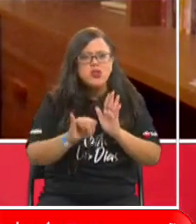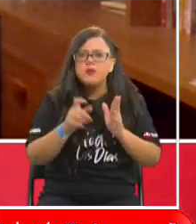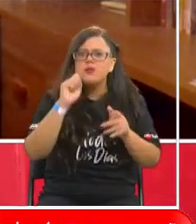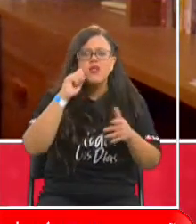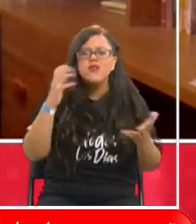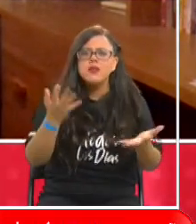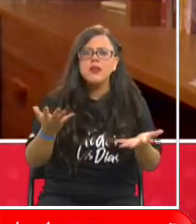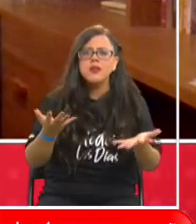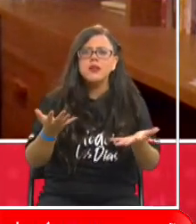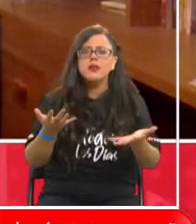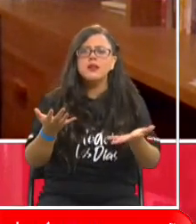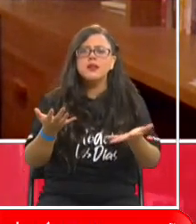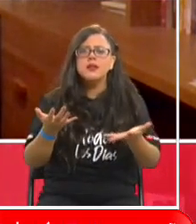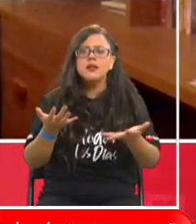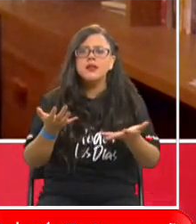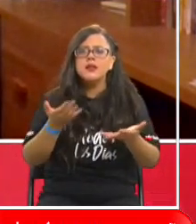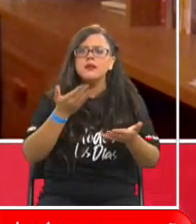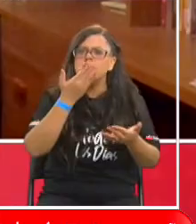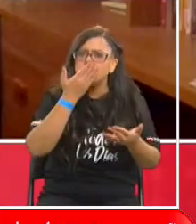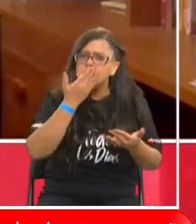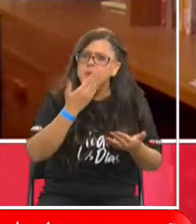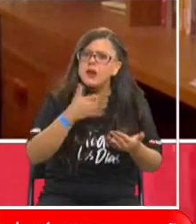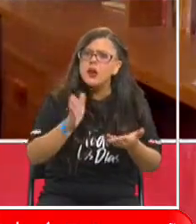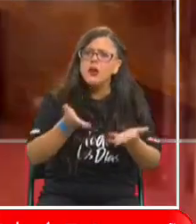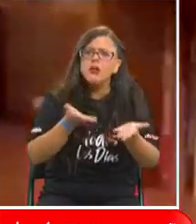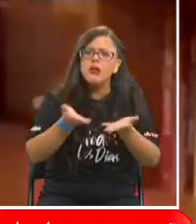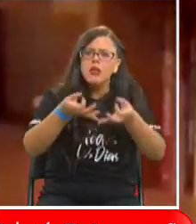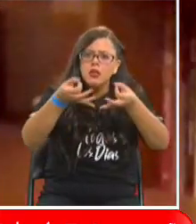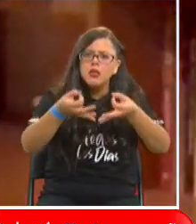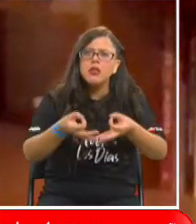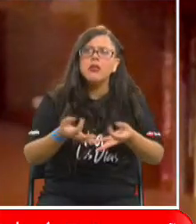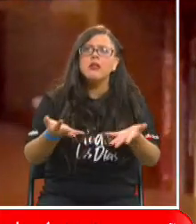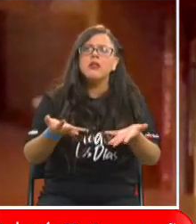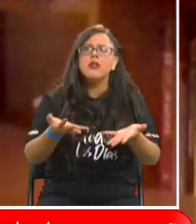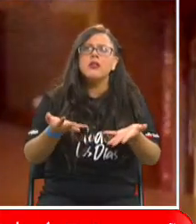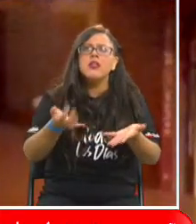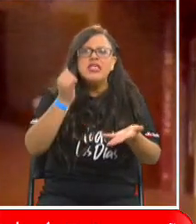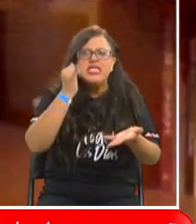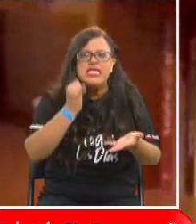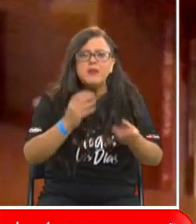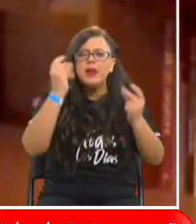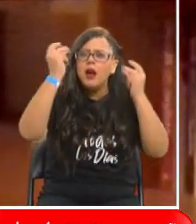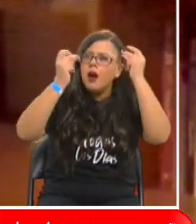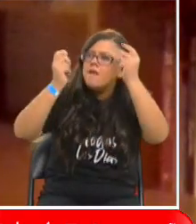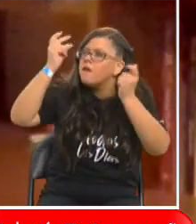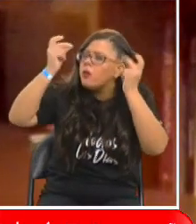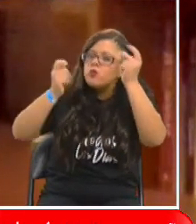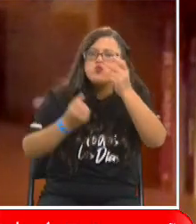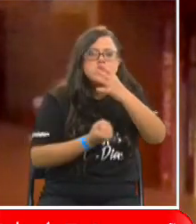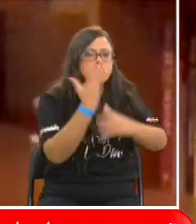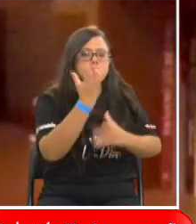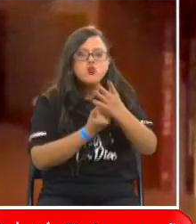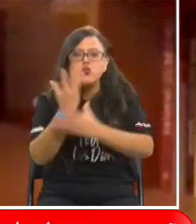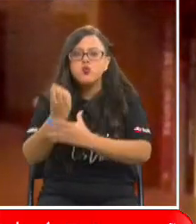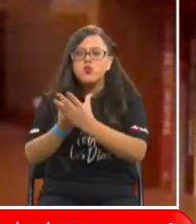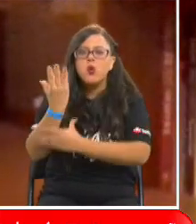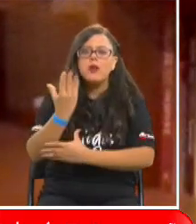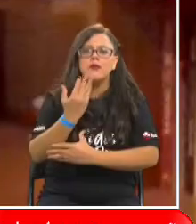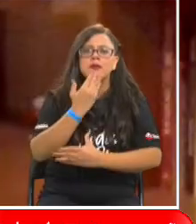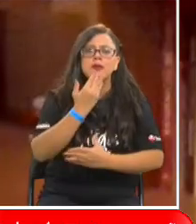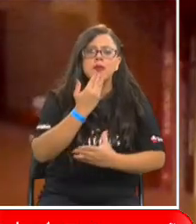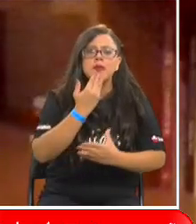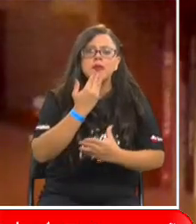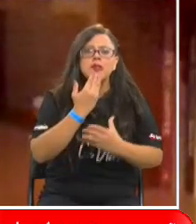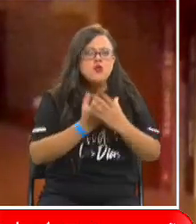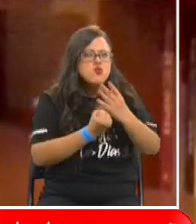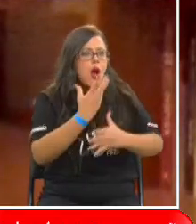mantenerse en la vanguardia. Siempre está lista para innovar, siempre está lista para tomar nuevos